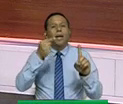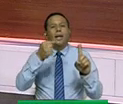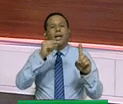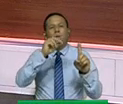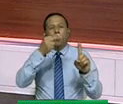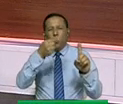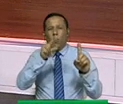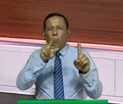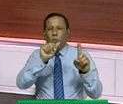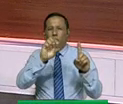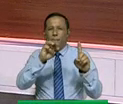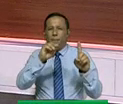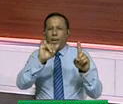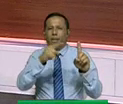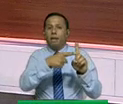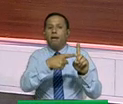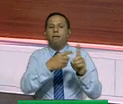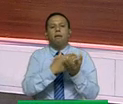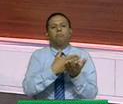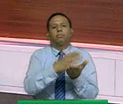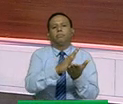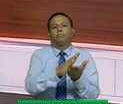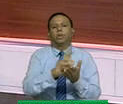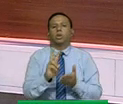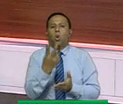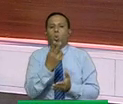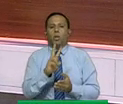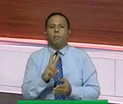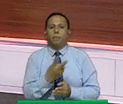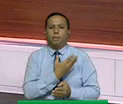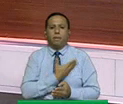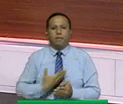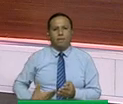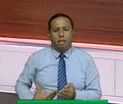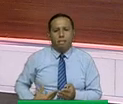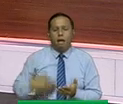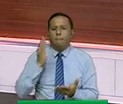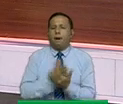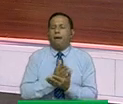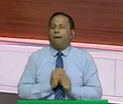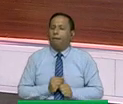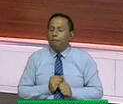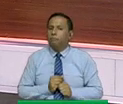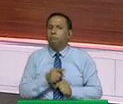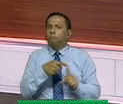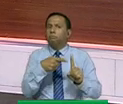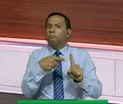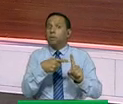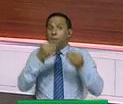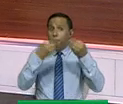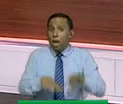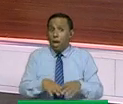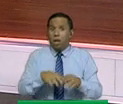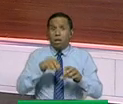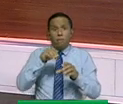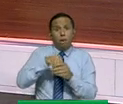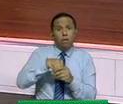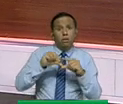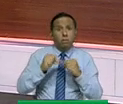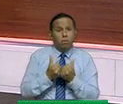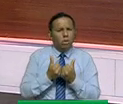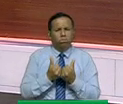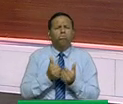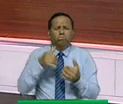Asamblea Nacional por incumplimiento de funciones. Sin embargo, Guamaní no pierde su curul. Ahora el legislativo centra